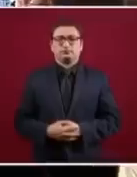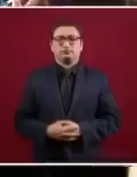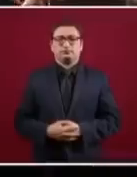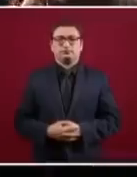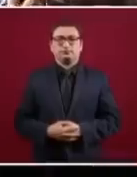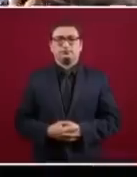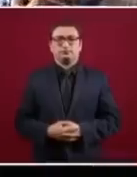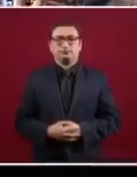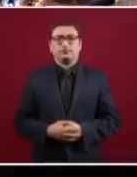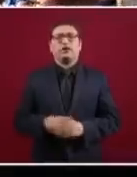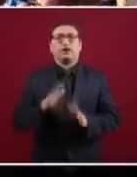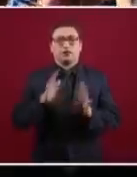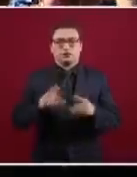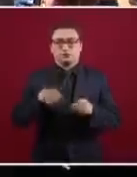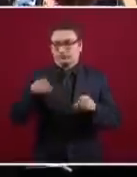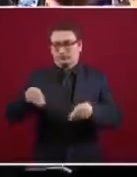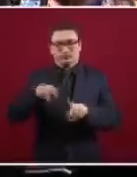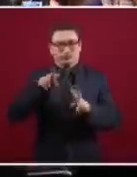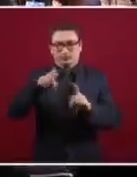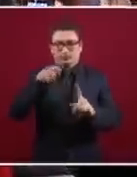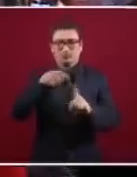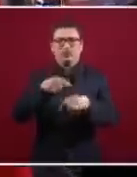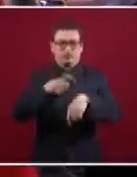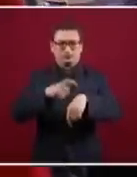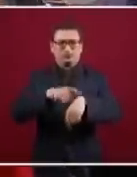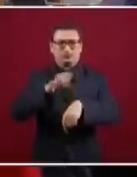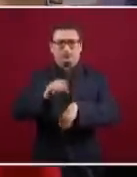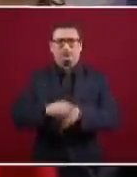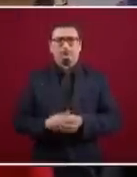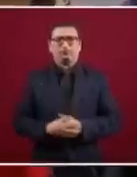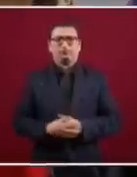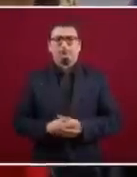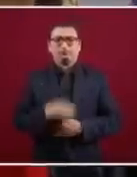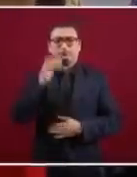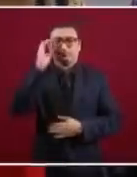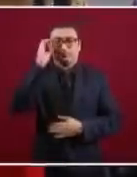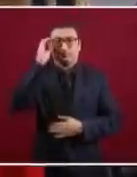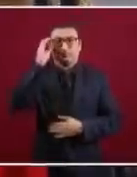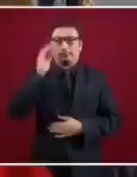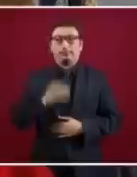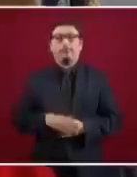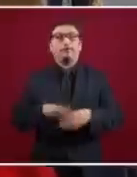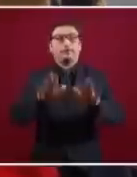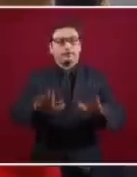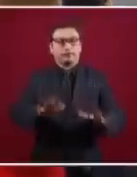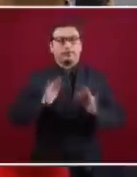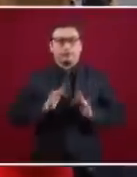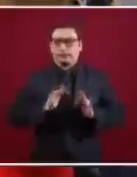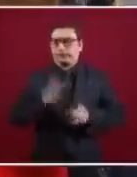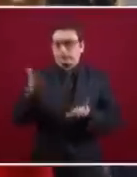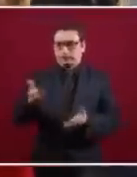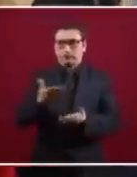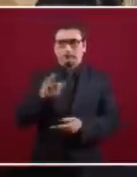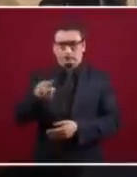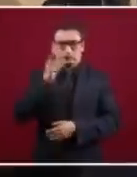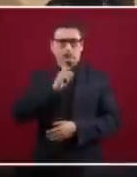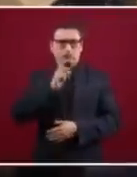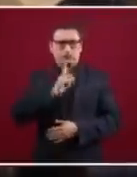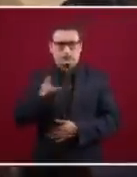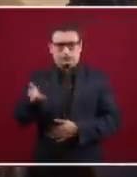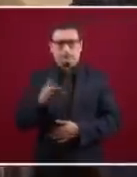vámonos sobre el tema así tenemos tiempo de espacio a ver la compañera para